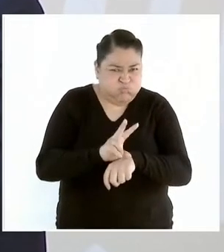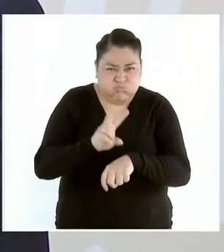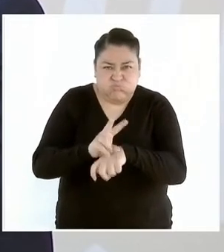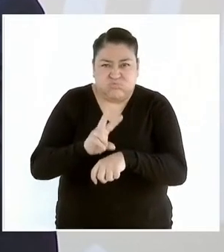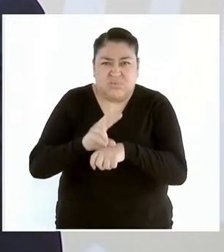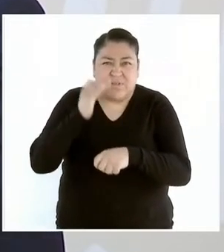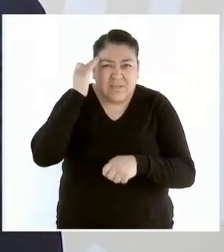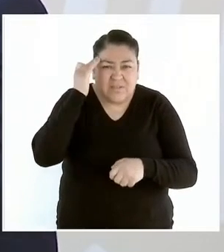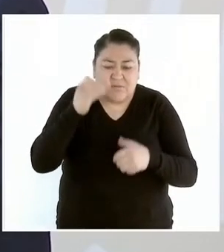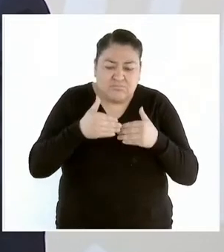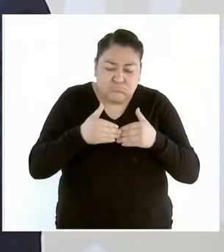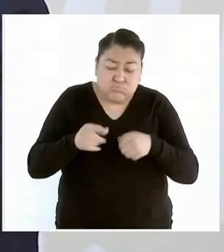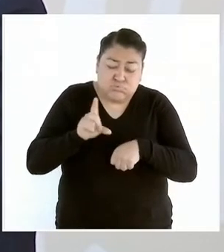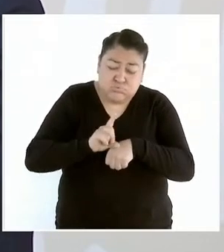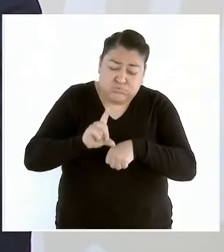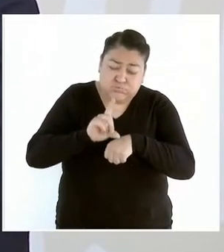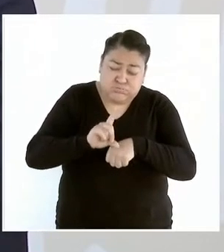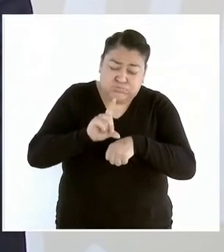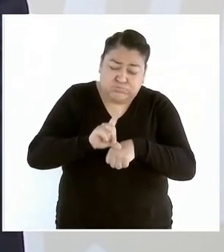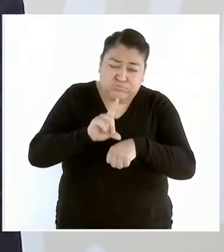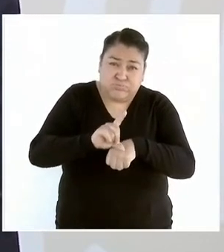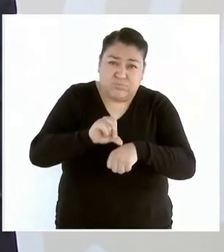62 días